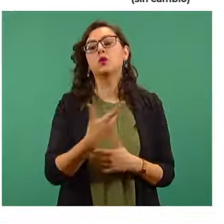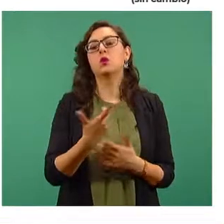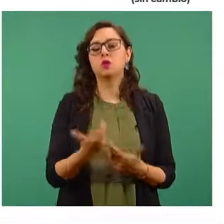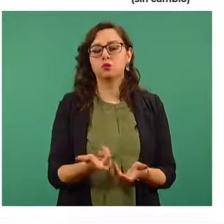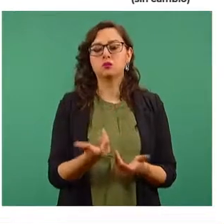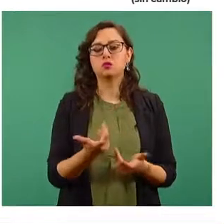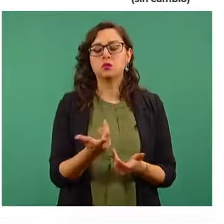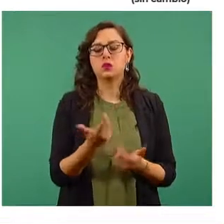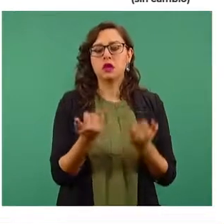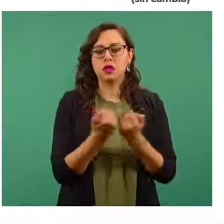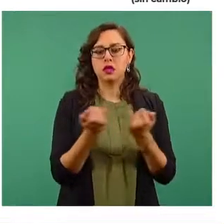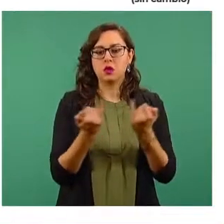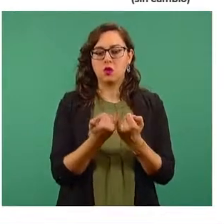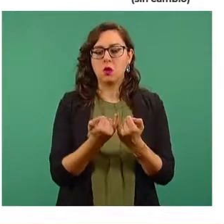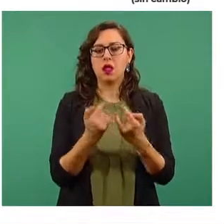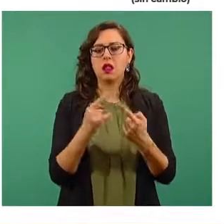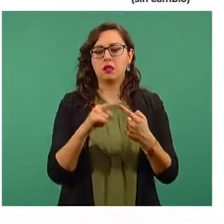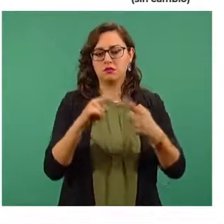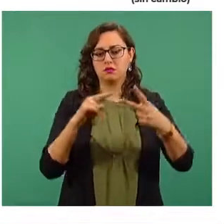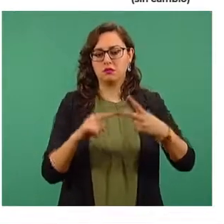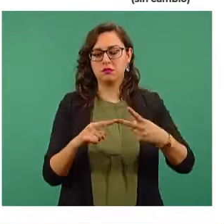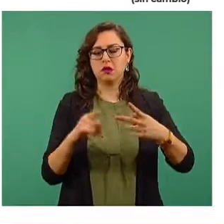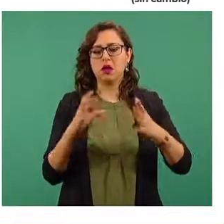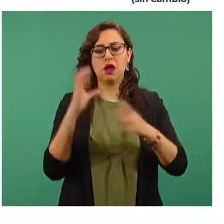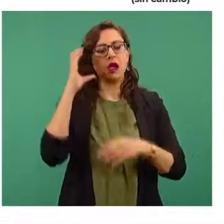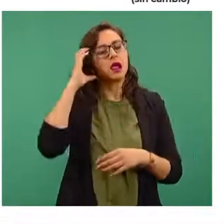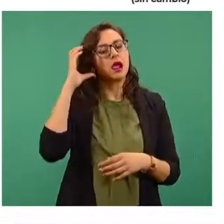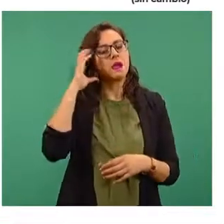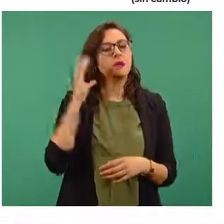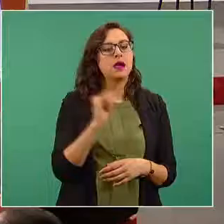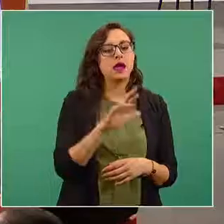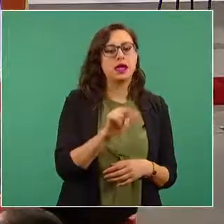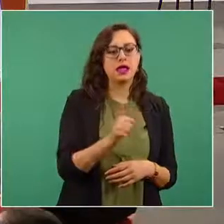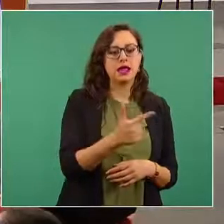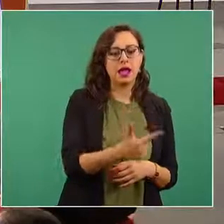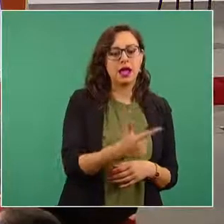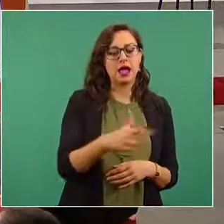están ocupando camas generales, y lo podemos ver en las siguientes dos